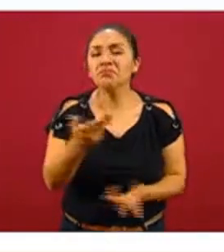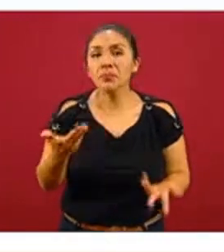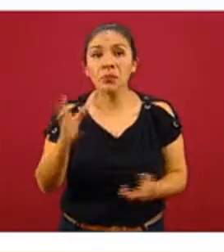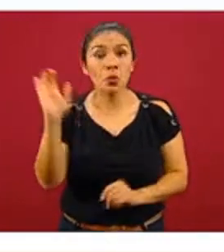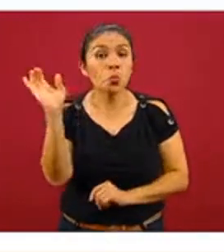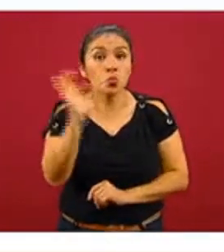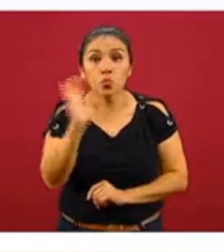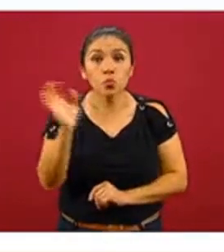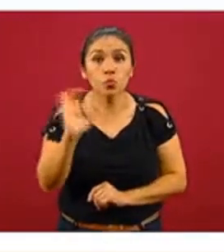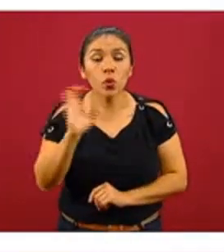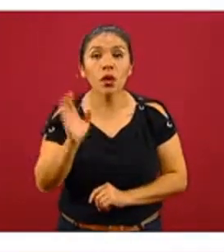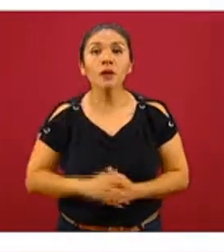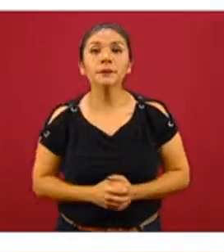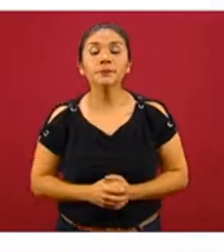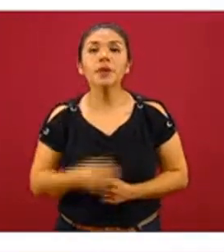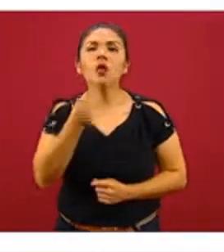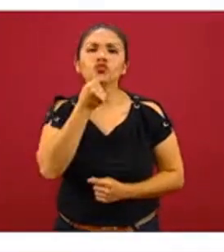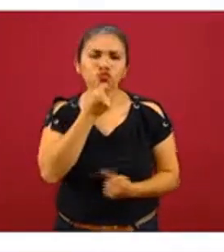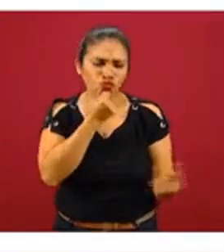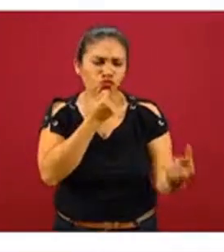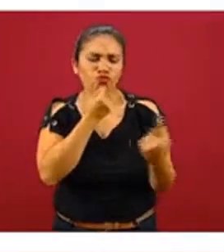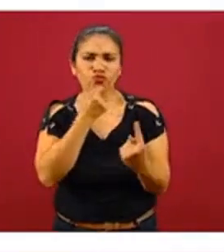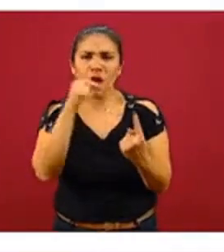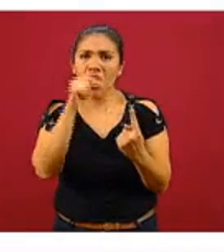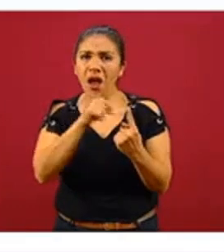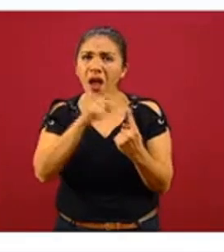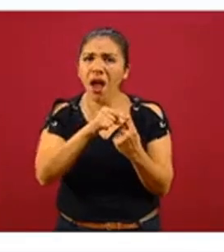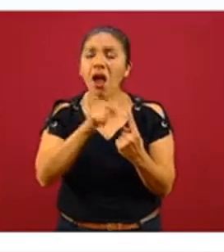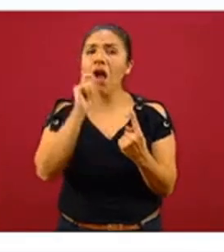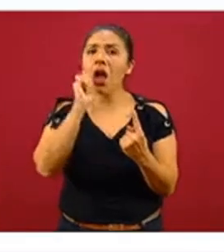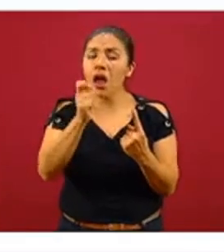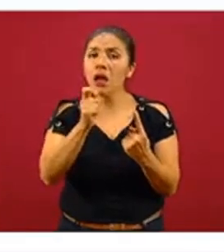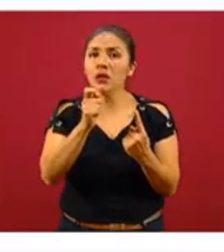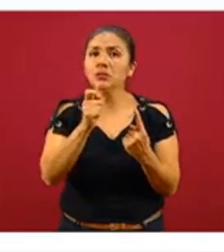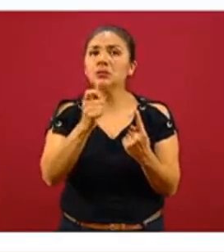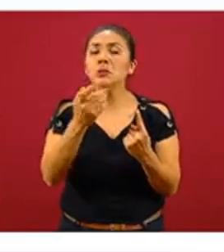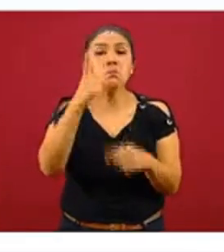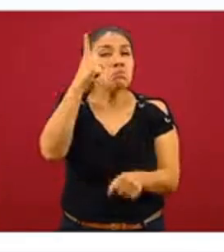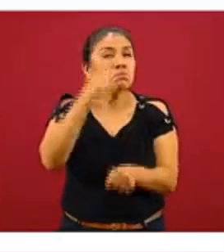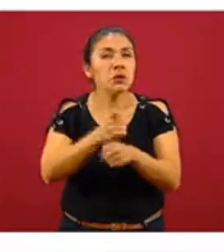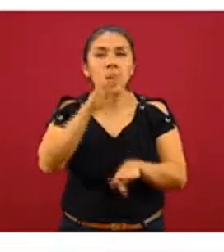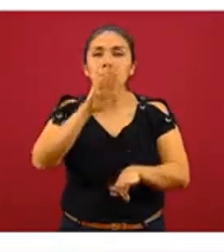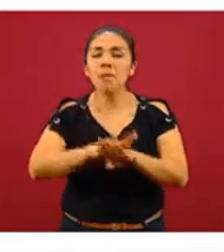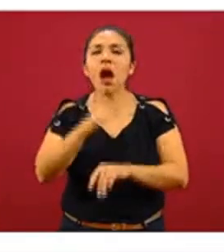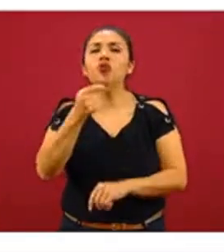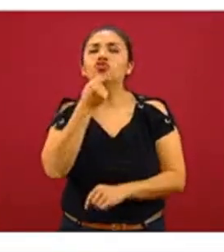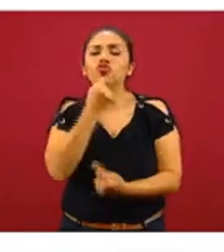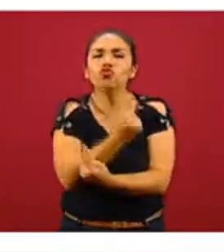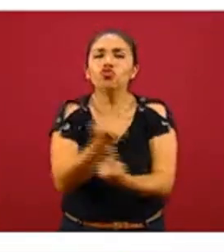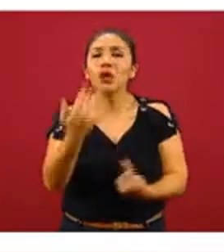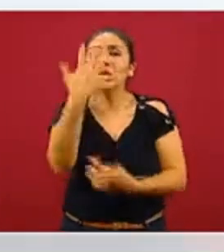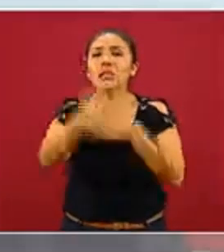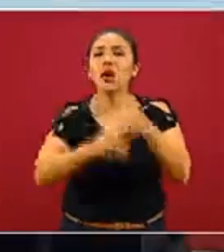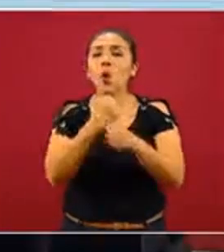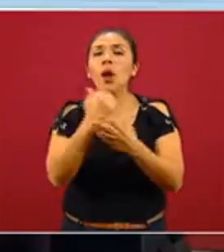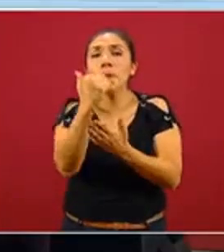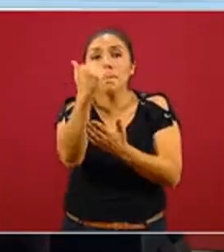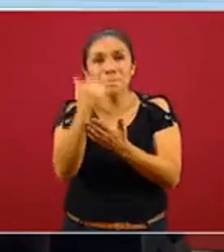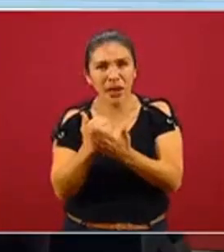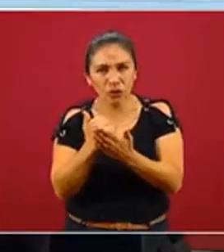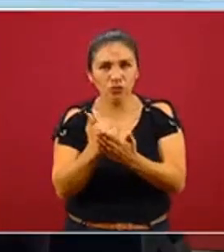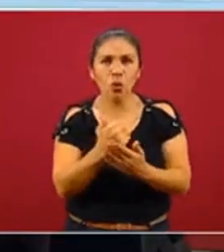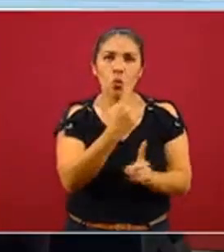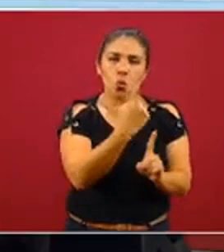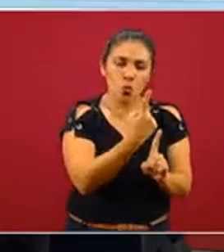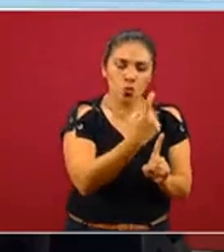Cuando el niño está expuesto, esto se presenta primordialmente en niños menores de 5 años de edad, es lo